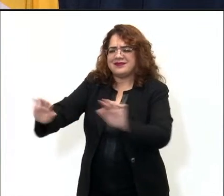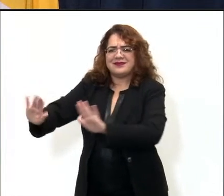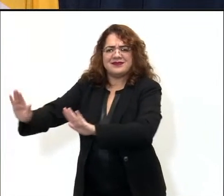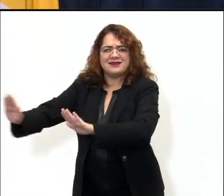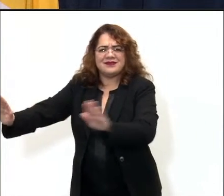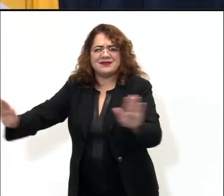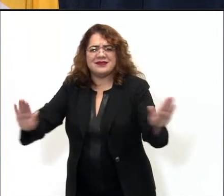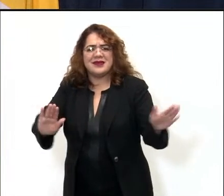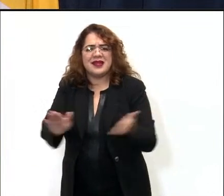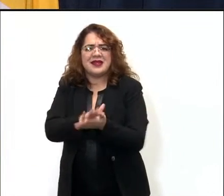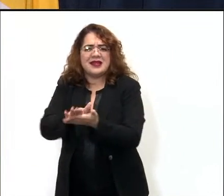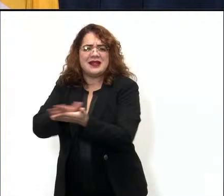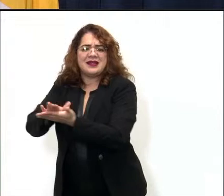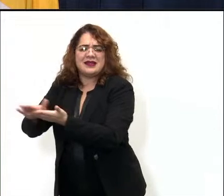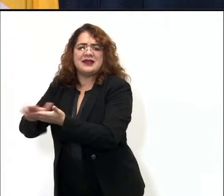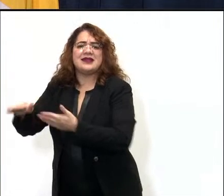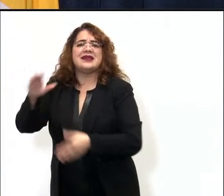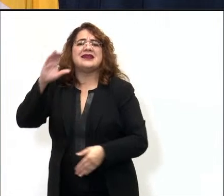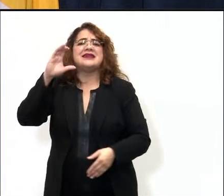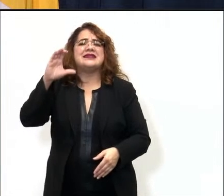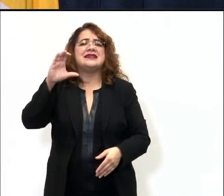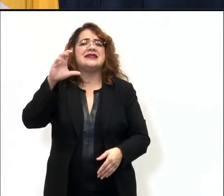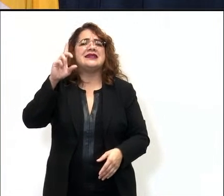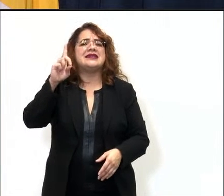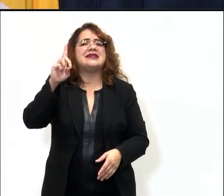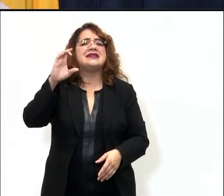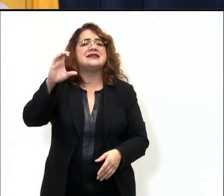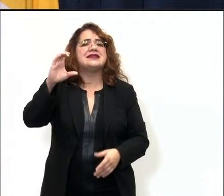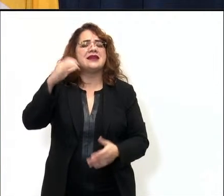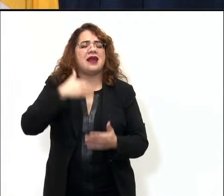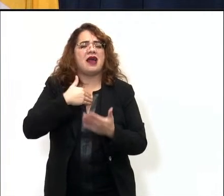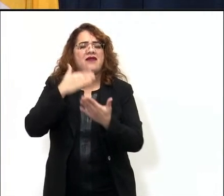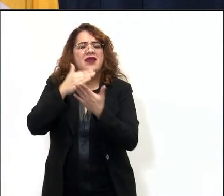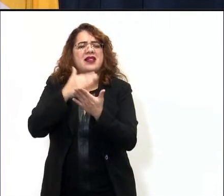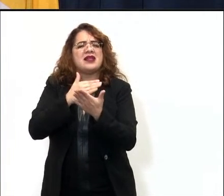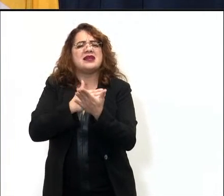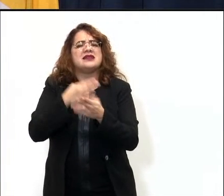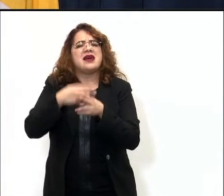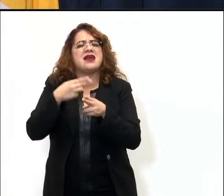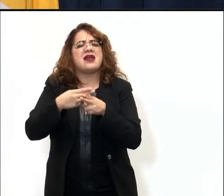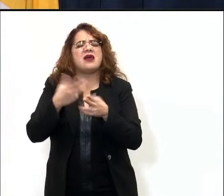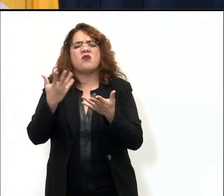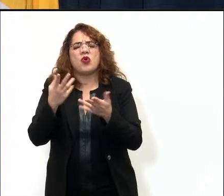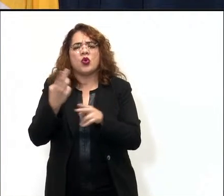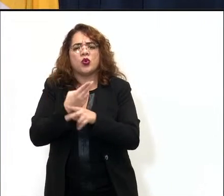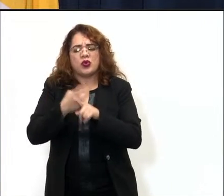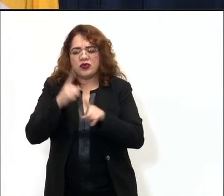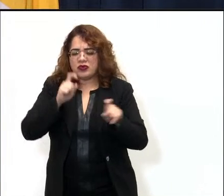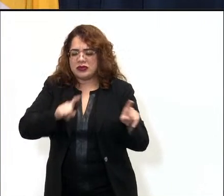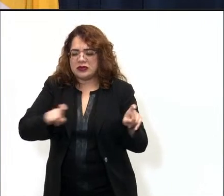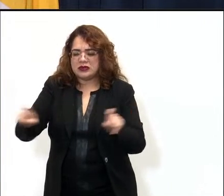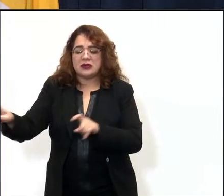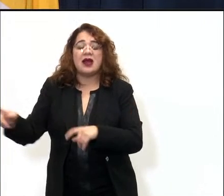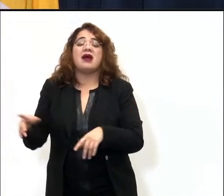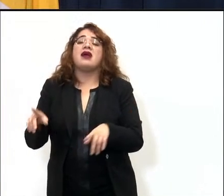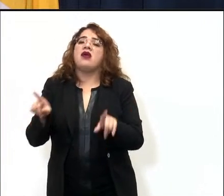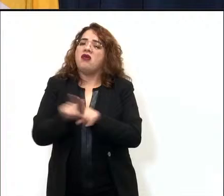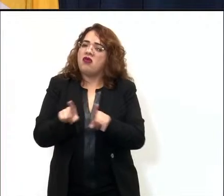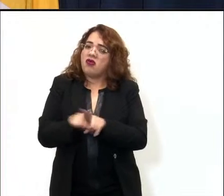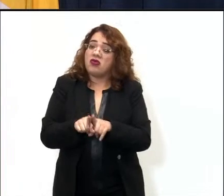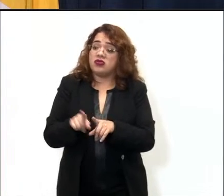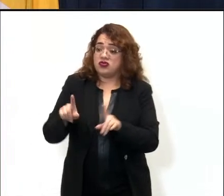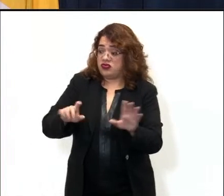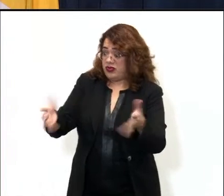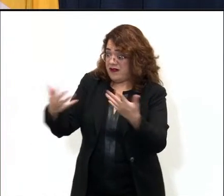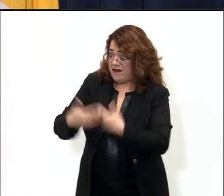recomendados por el CDC para matar el virus, asegurándose de lavar bien las manos antes y después también de esa